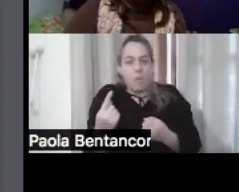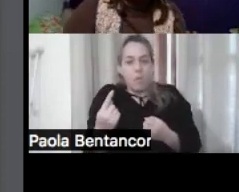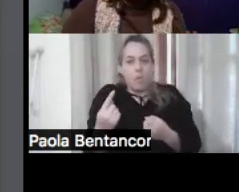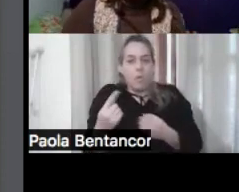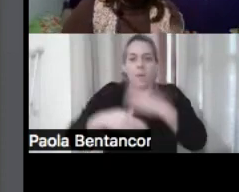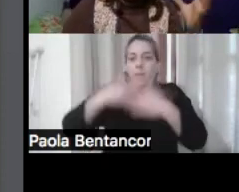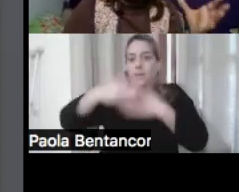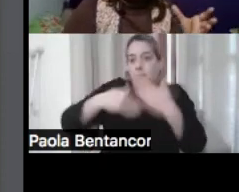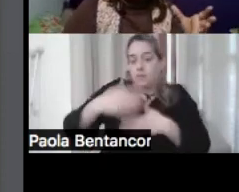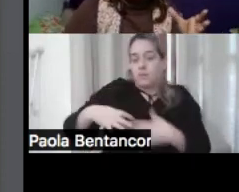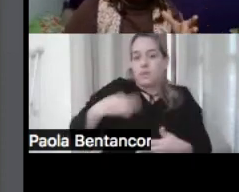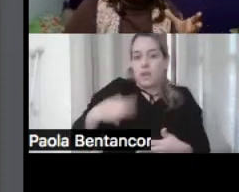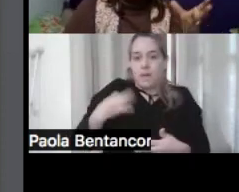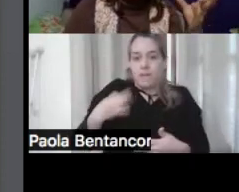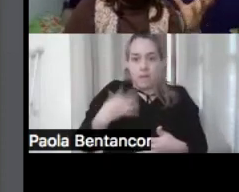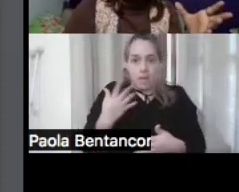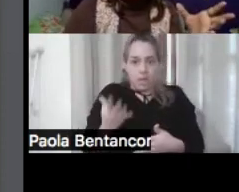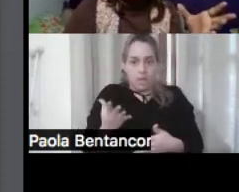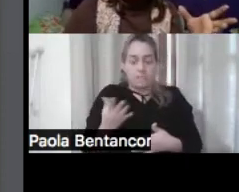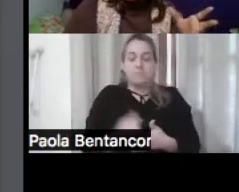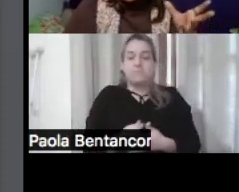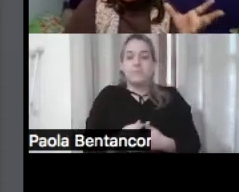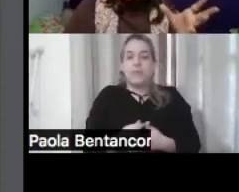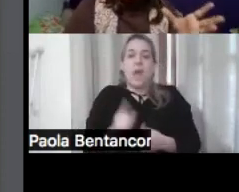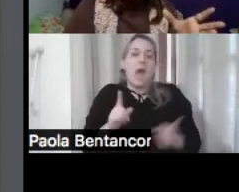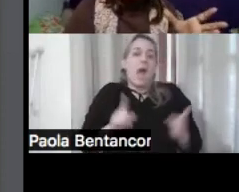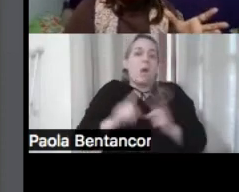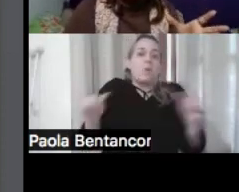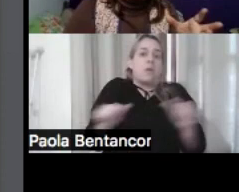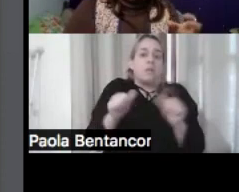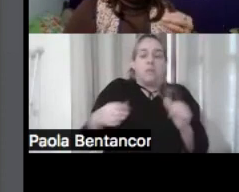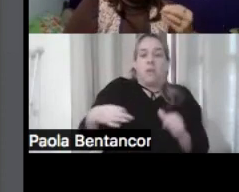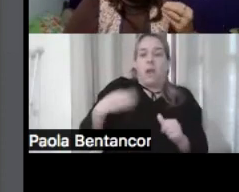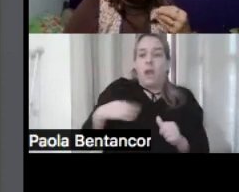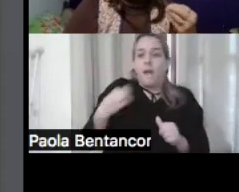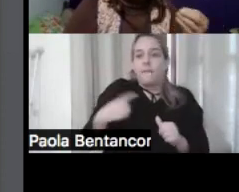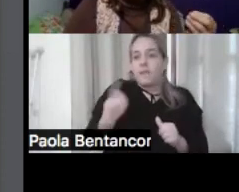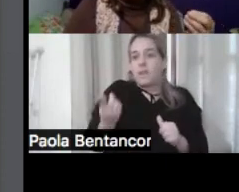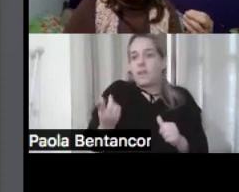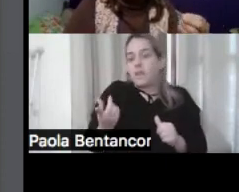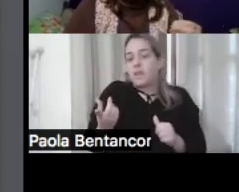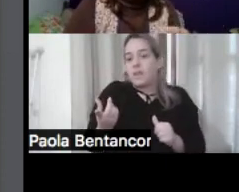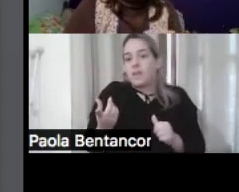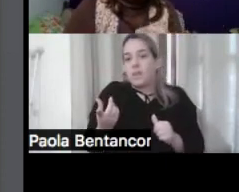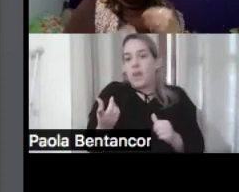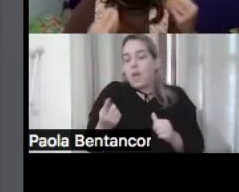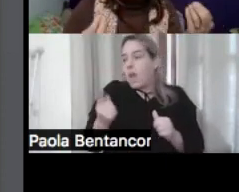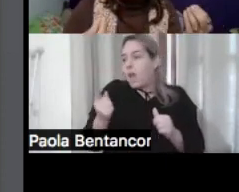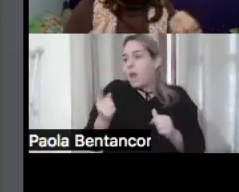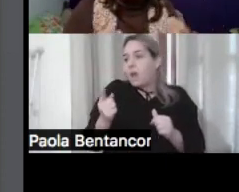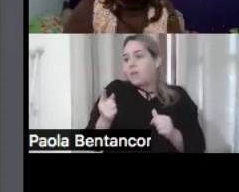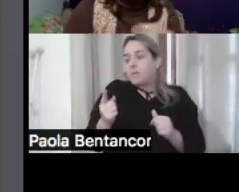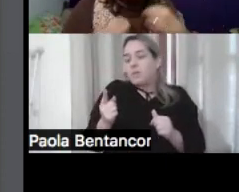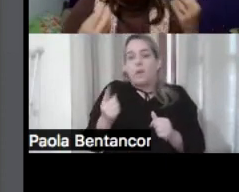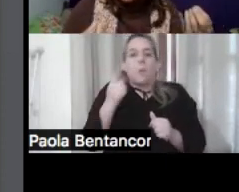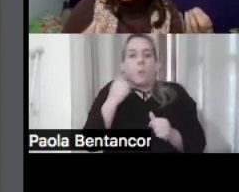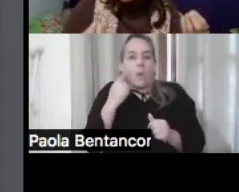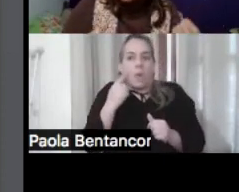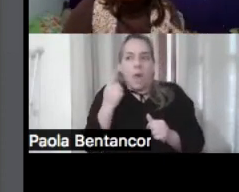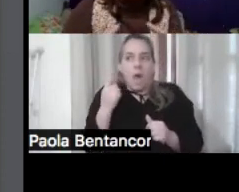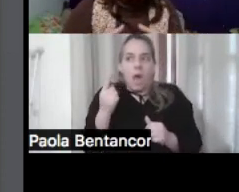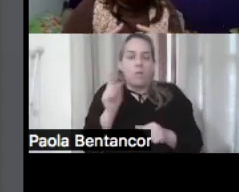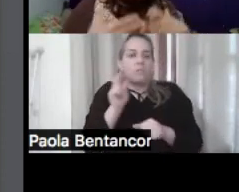vida. Hay algunas actividades de la vida diaria básicas, que las llamamos de esta forma, que tienen que ver con el autocuidado, que son